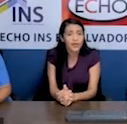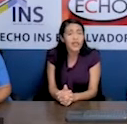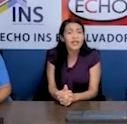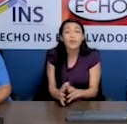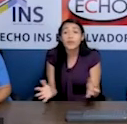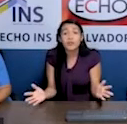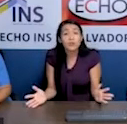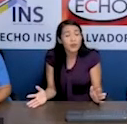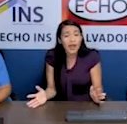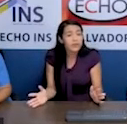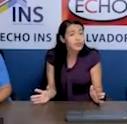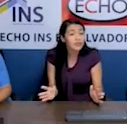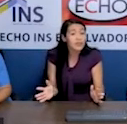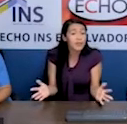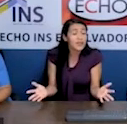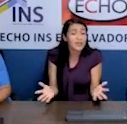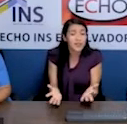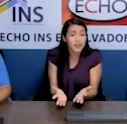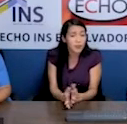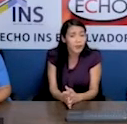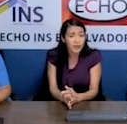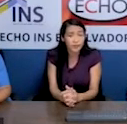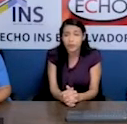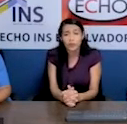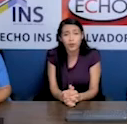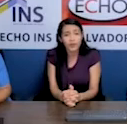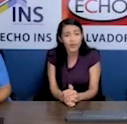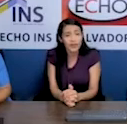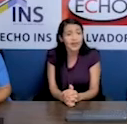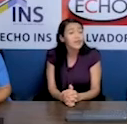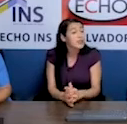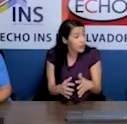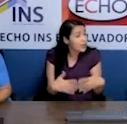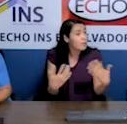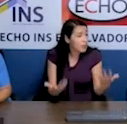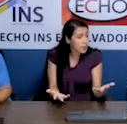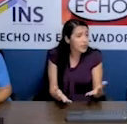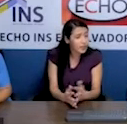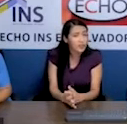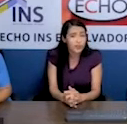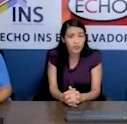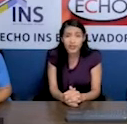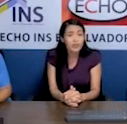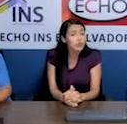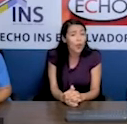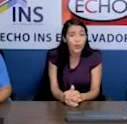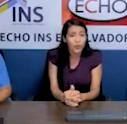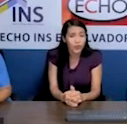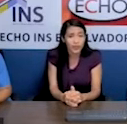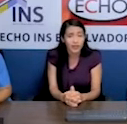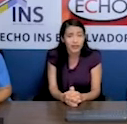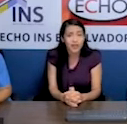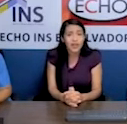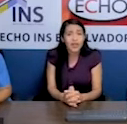este cuadro. La compresión medular no necesariamente tiene que ser por una causa oncológica, sino que también por otras situaciones